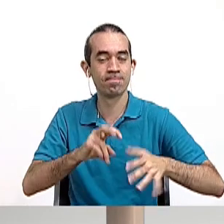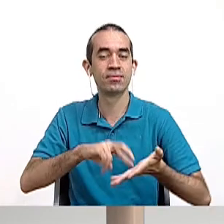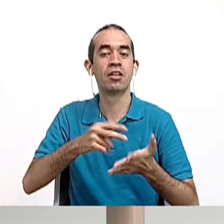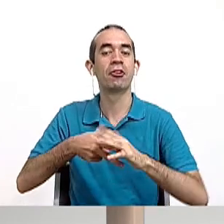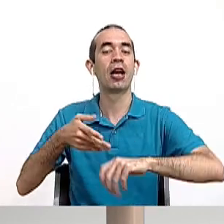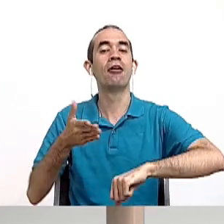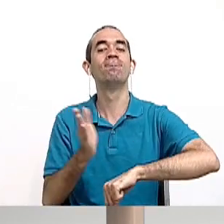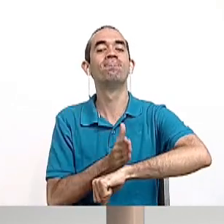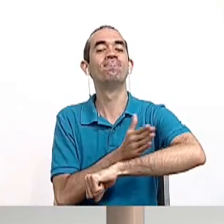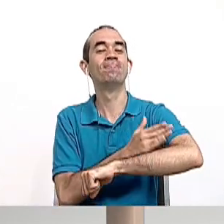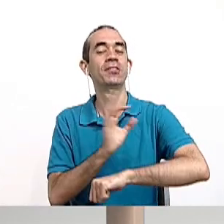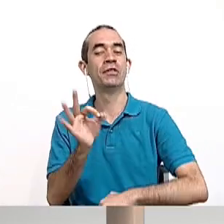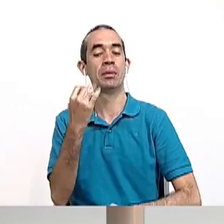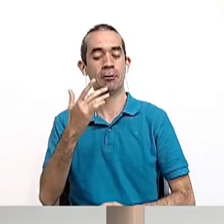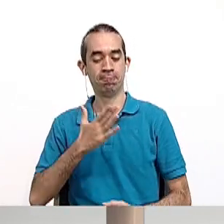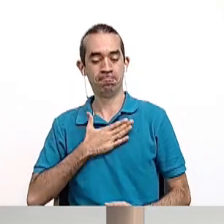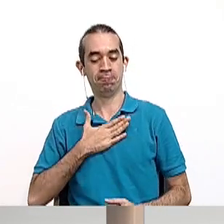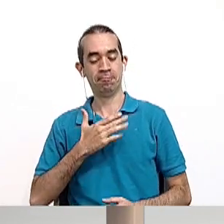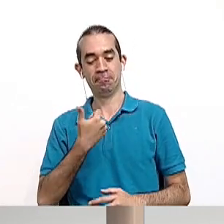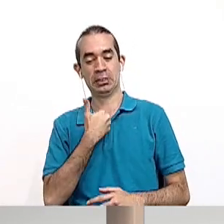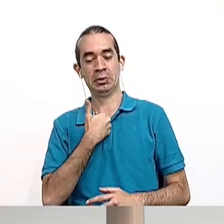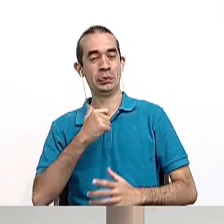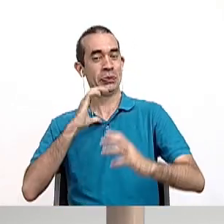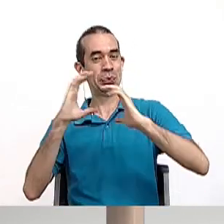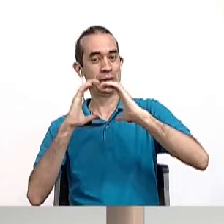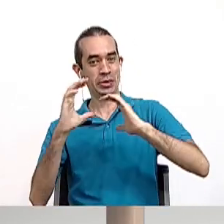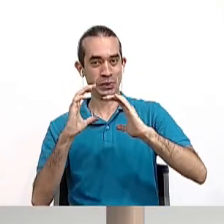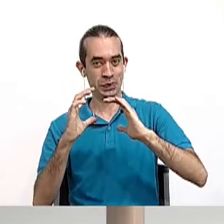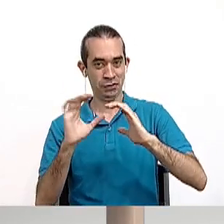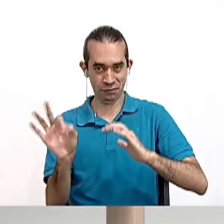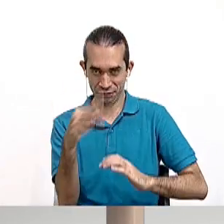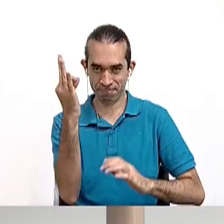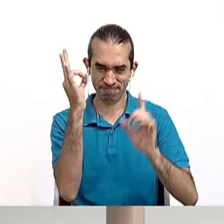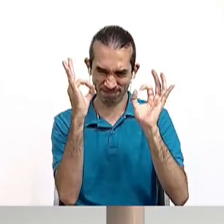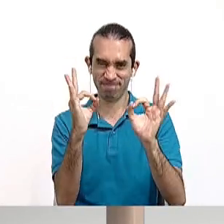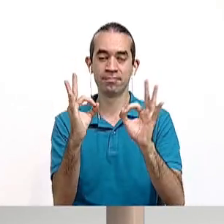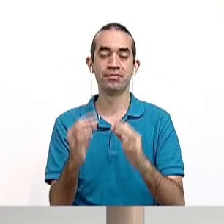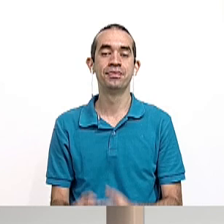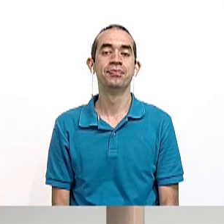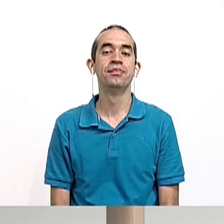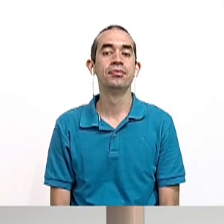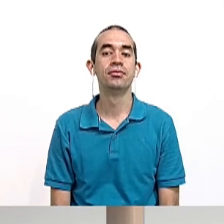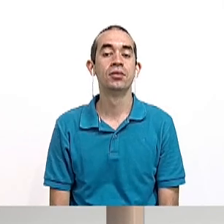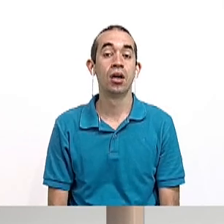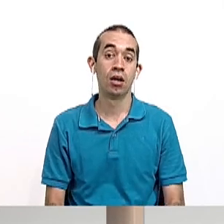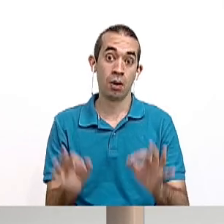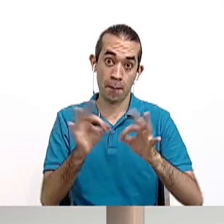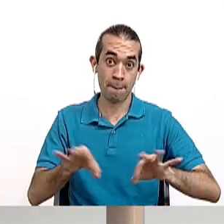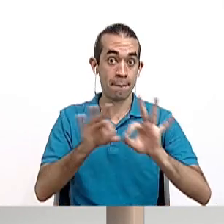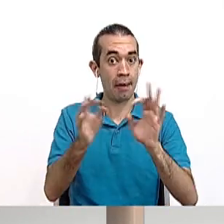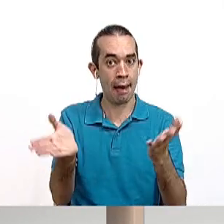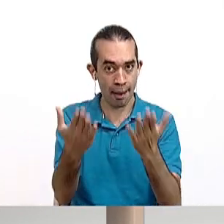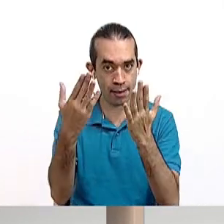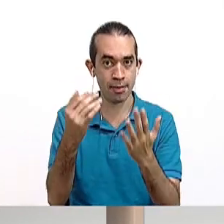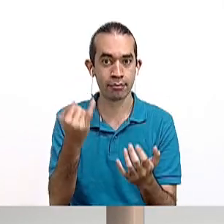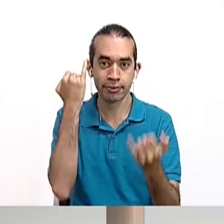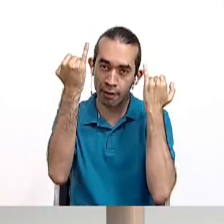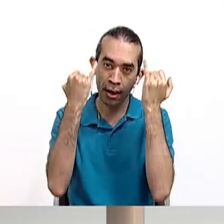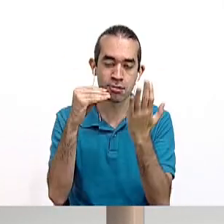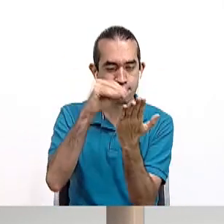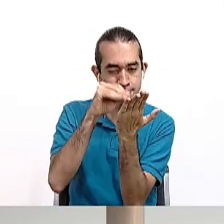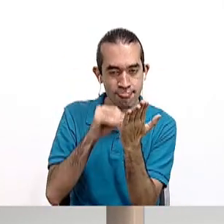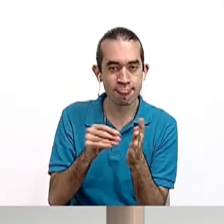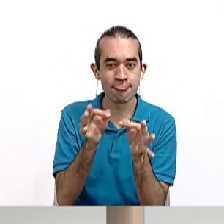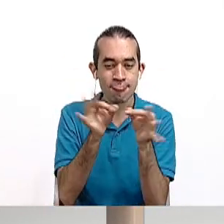como comunicadores. Así que es importante que se animen y plasmen sus ideas en forma escrita, pero que no se olviden